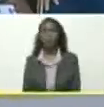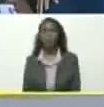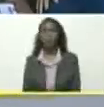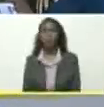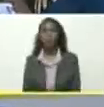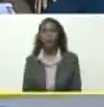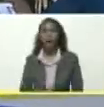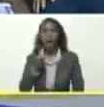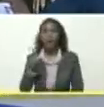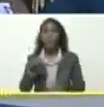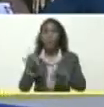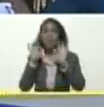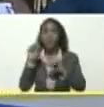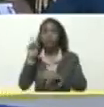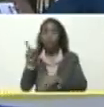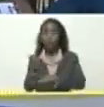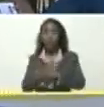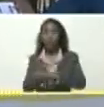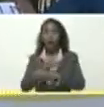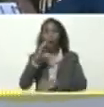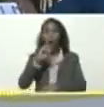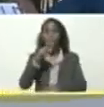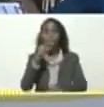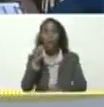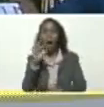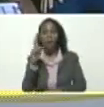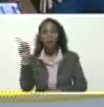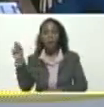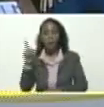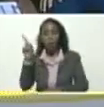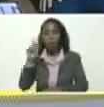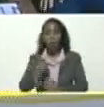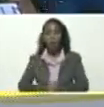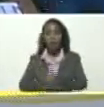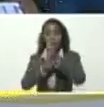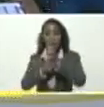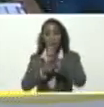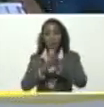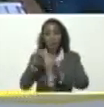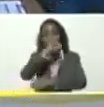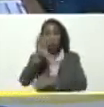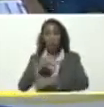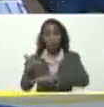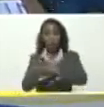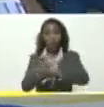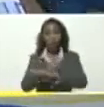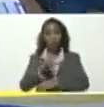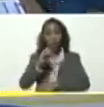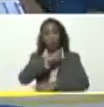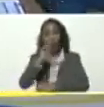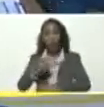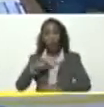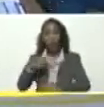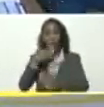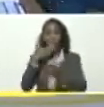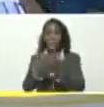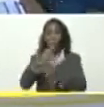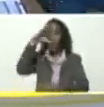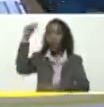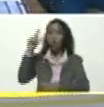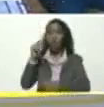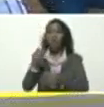especialmente, Omar Prieto, querido hermano, compañero, líder del Zulia, gobernador del Zulia, le pido a Dios que te dé